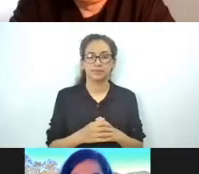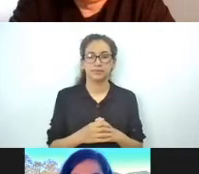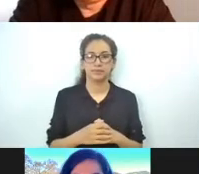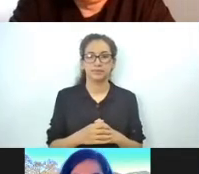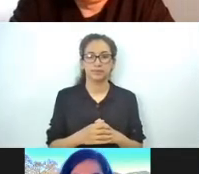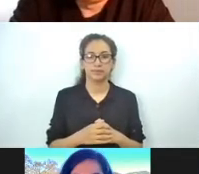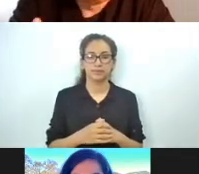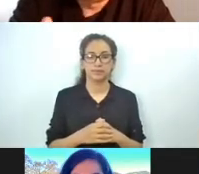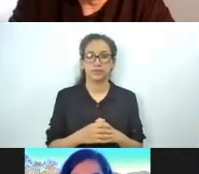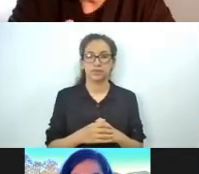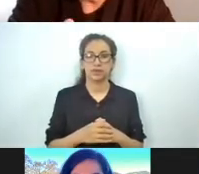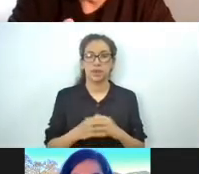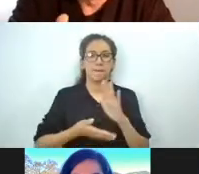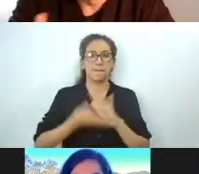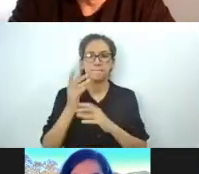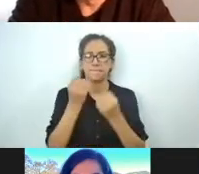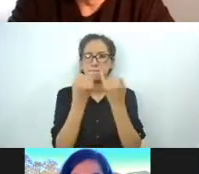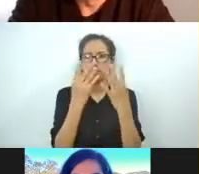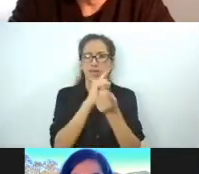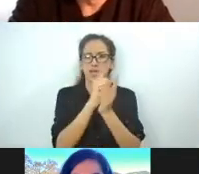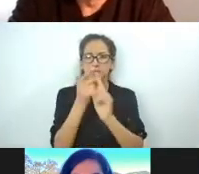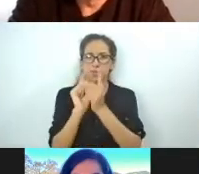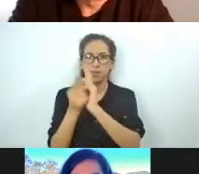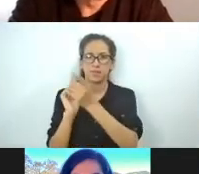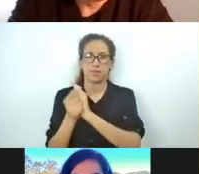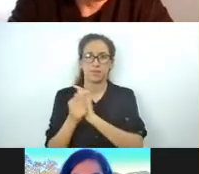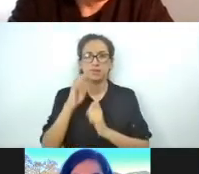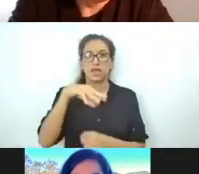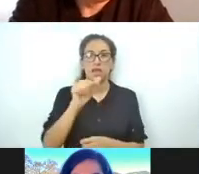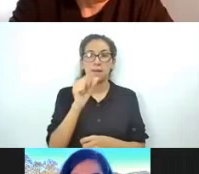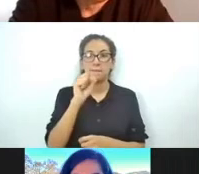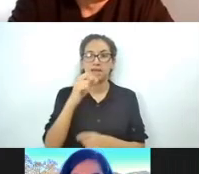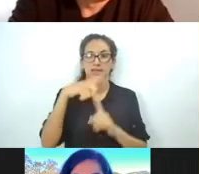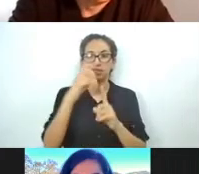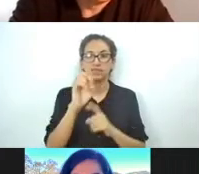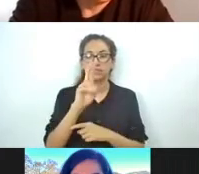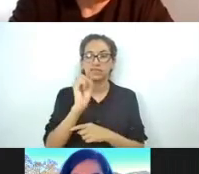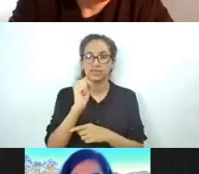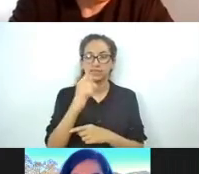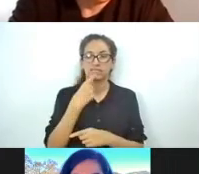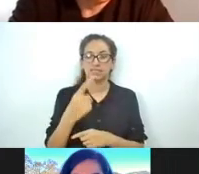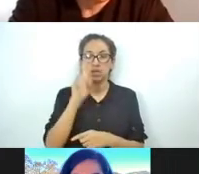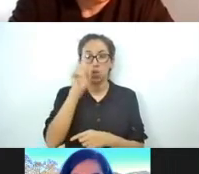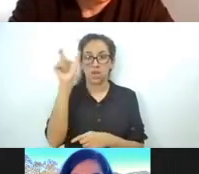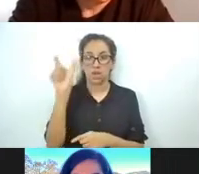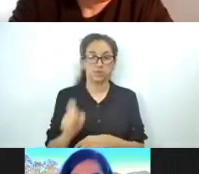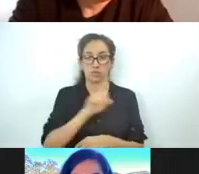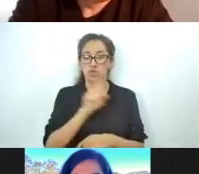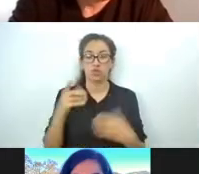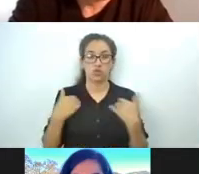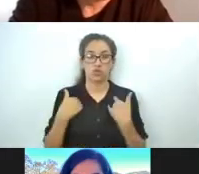Los intentos de definición han sido muy variados, ¿no? Entonces, Master y Johnson decía, pues, que en realidad, si uno no consigue que